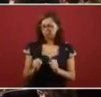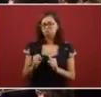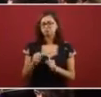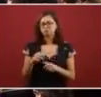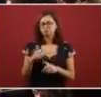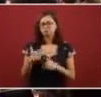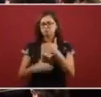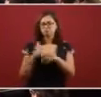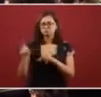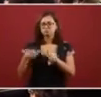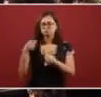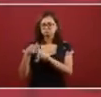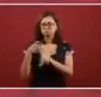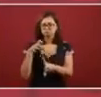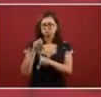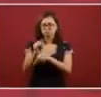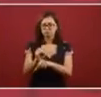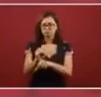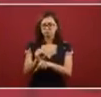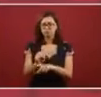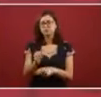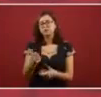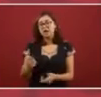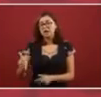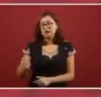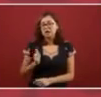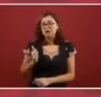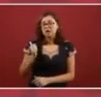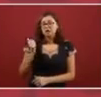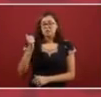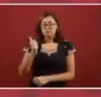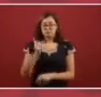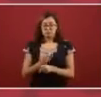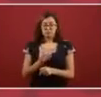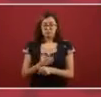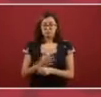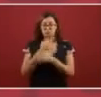este propósito. Aquí aprovecho para decir que